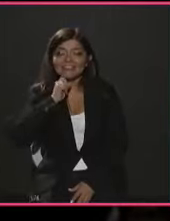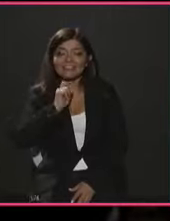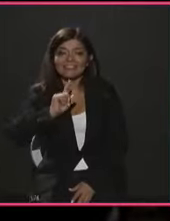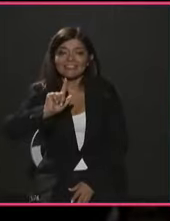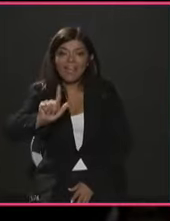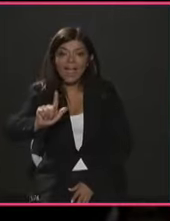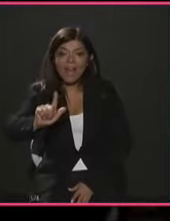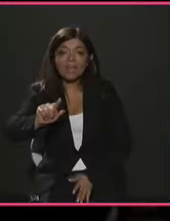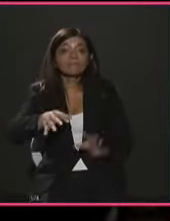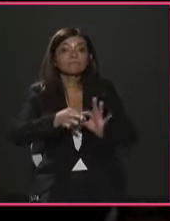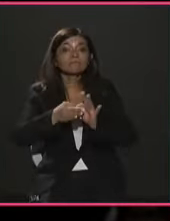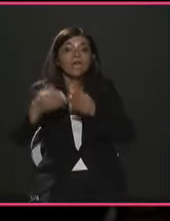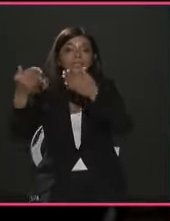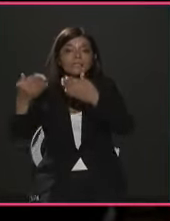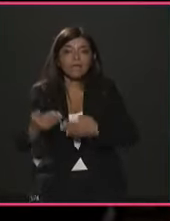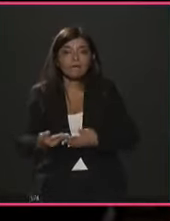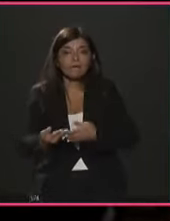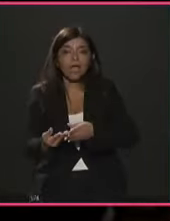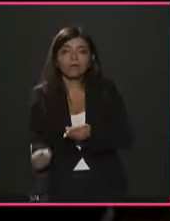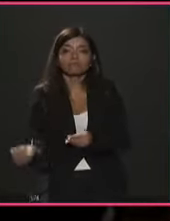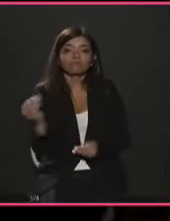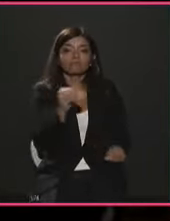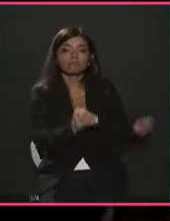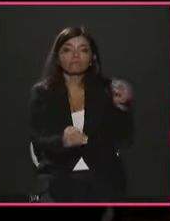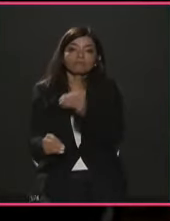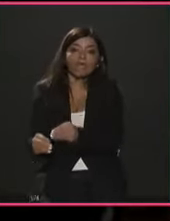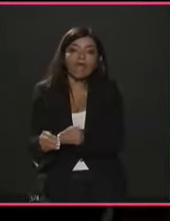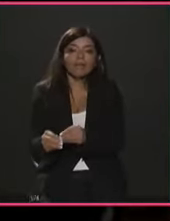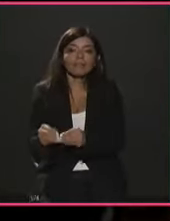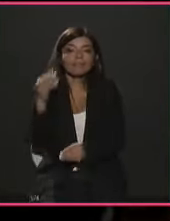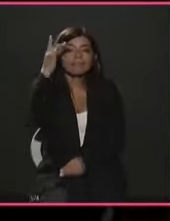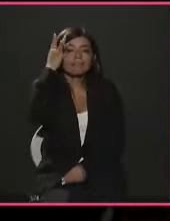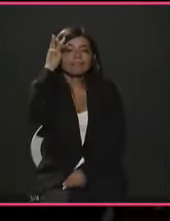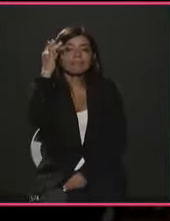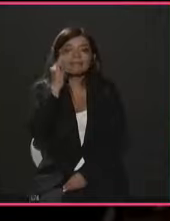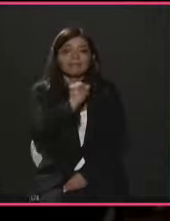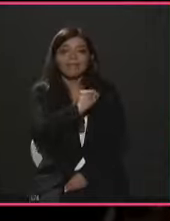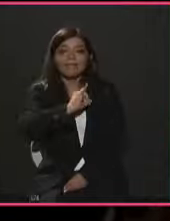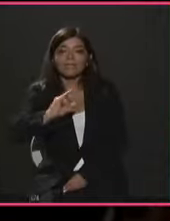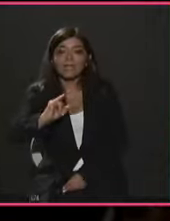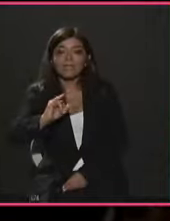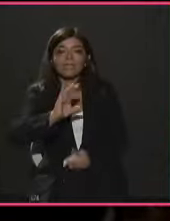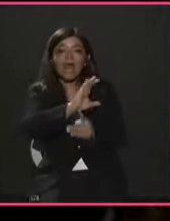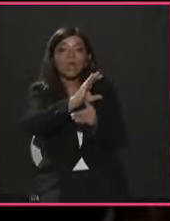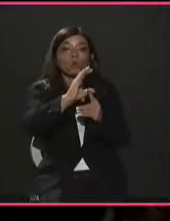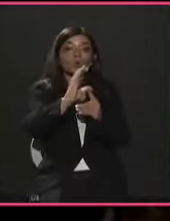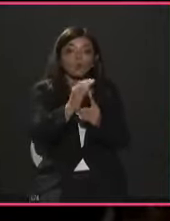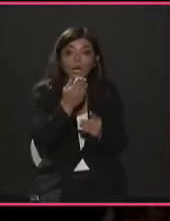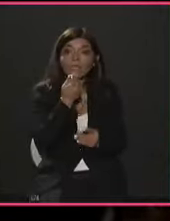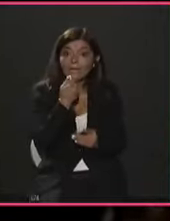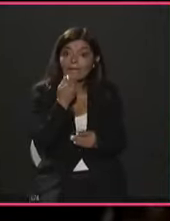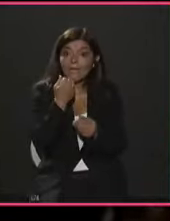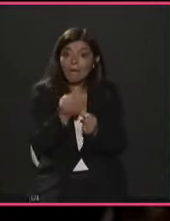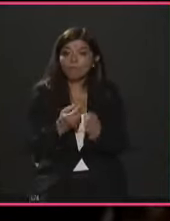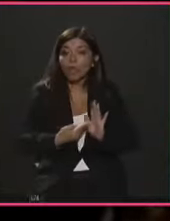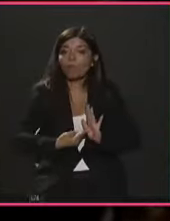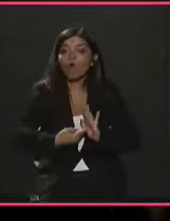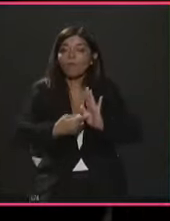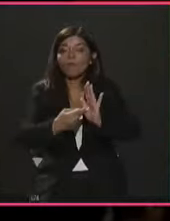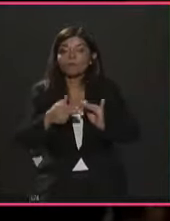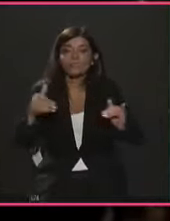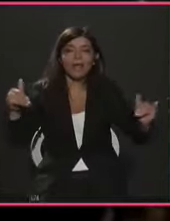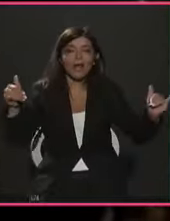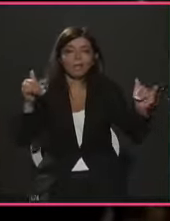que nos hagamos parte también la Inteligencia artificial eh en el mundo cultural en la forma cómo mostramos también el